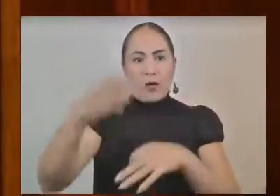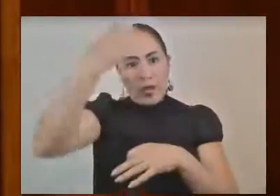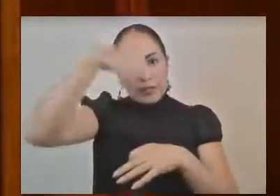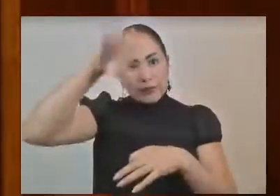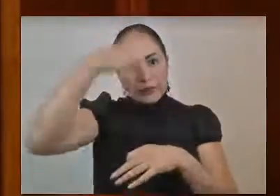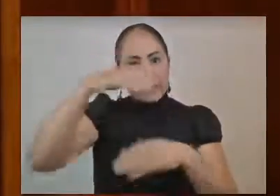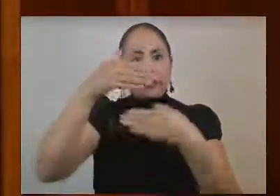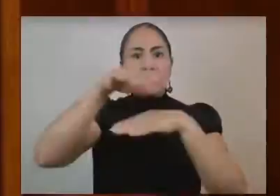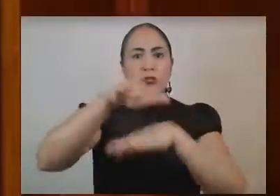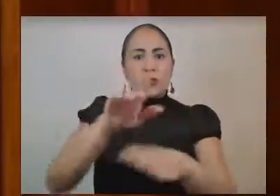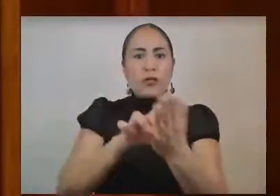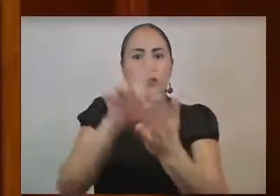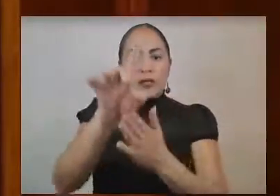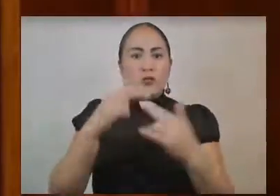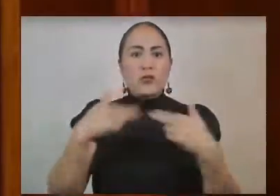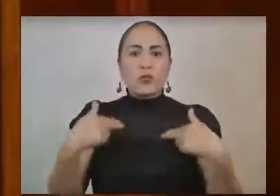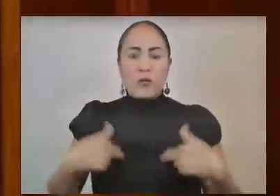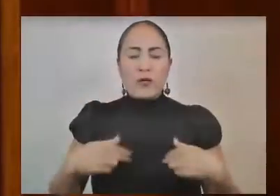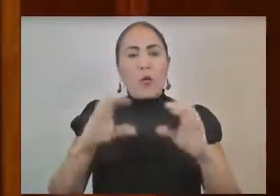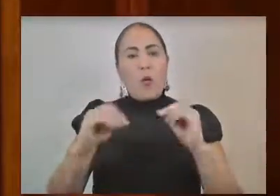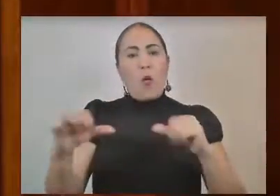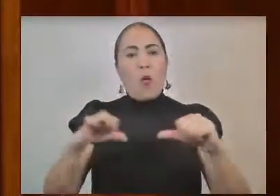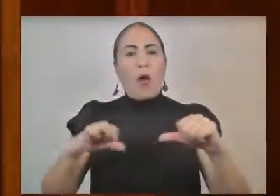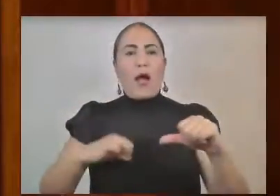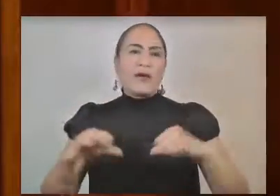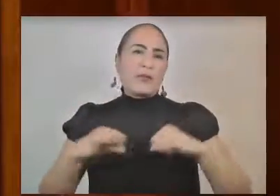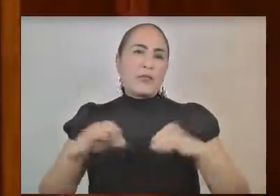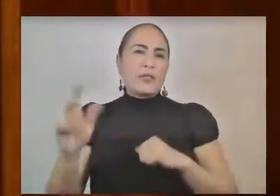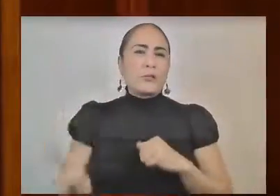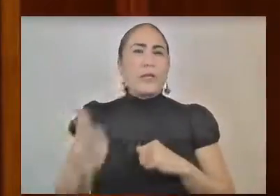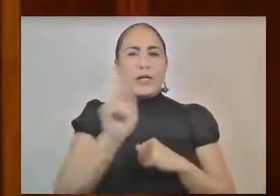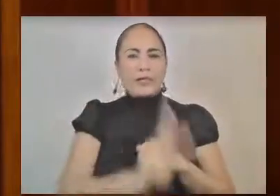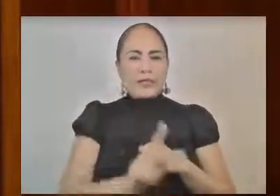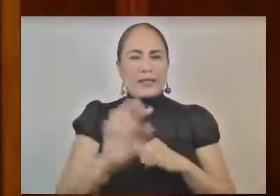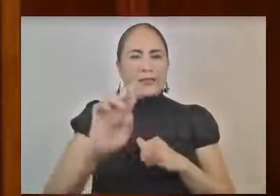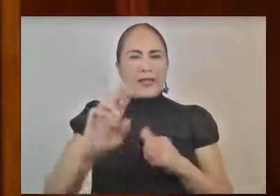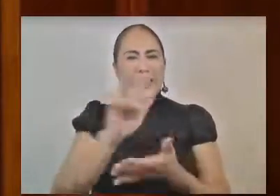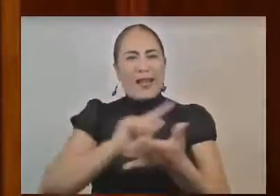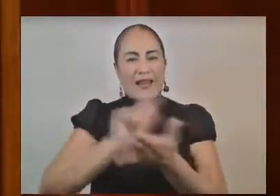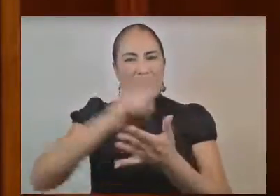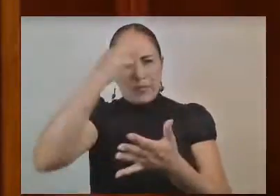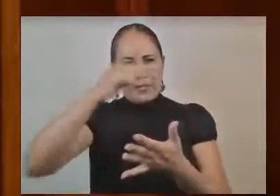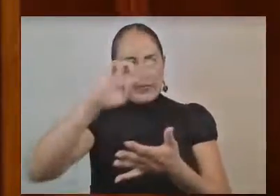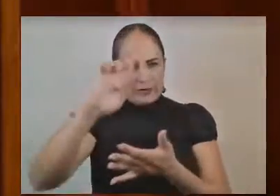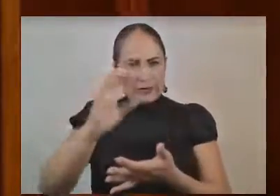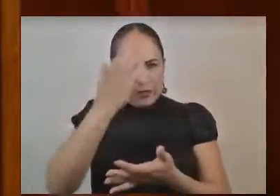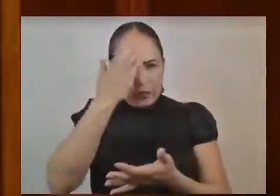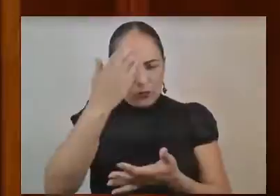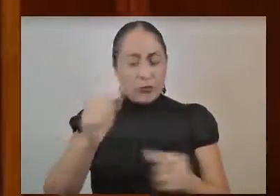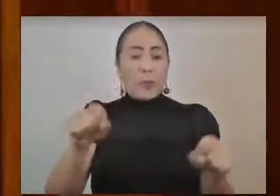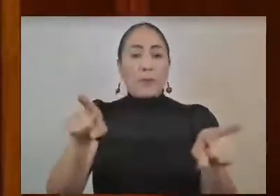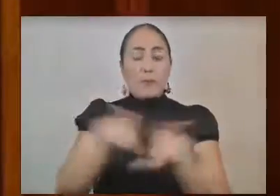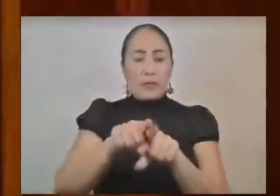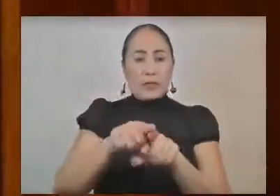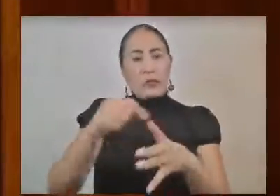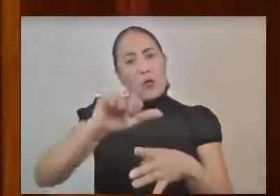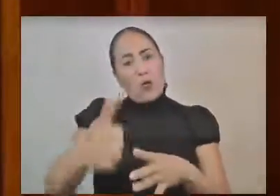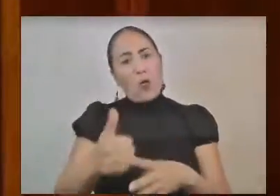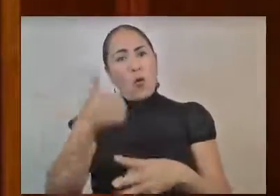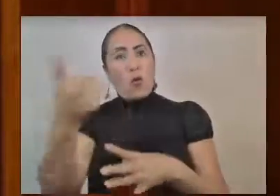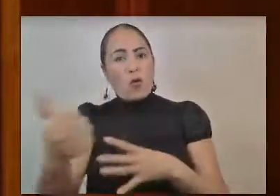materia de derechos humanos o actividades afines reconocidas por las leyes mexicanas y los instrumentos